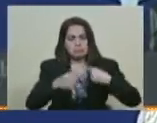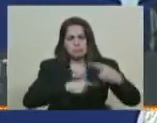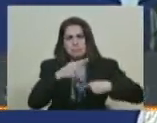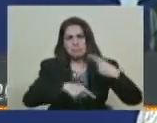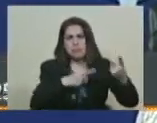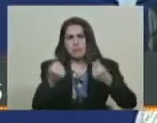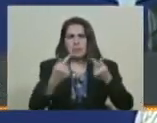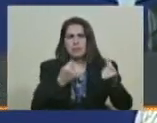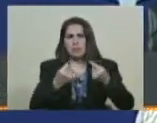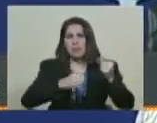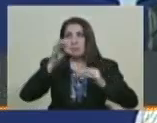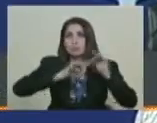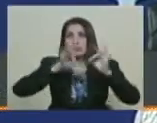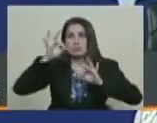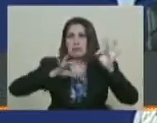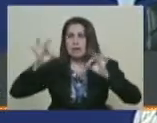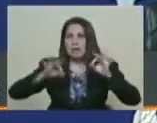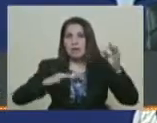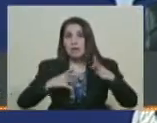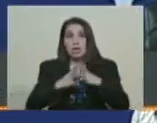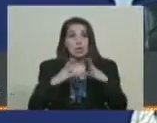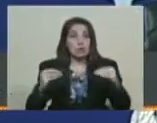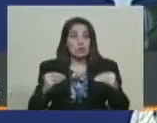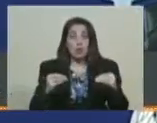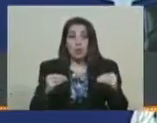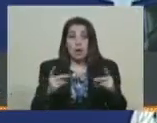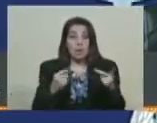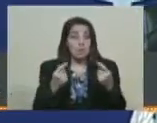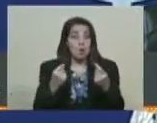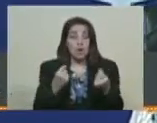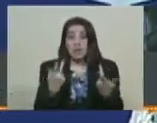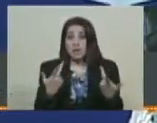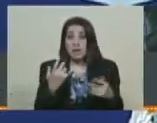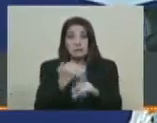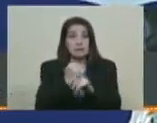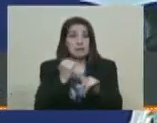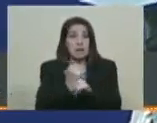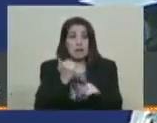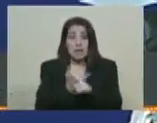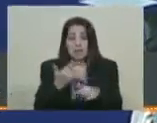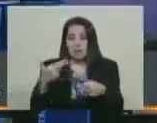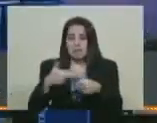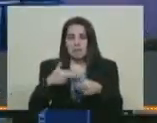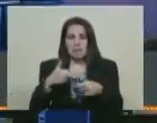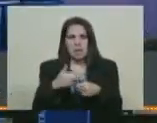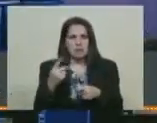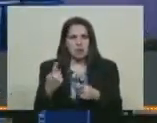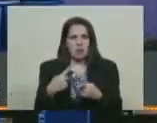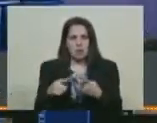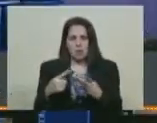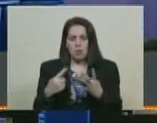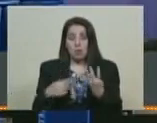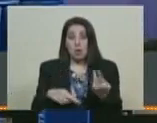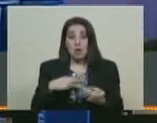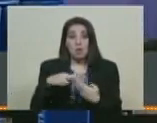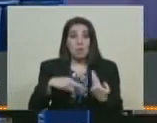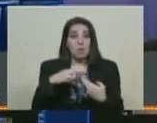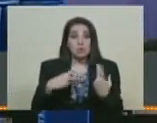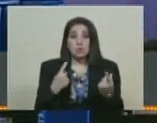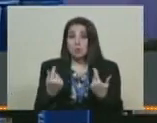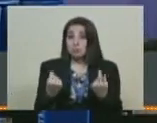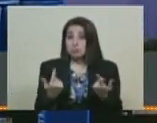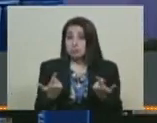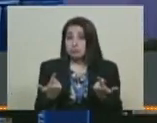de minería... de todas las criptomonedas, de minería del Petro. Es una revolución